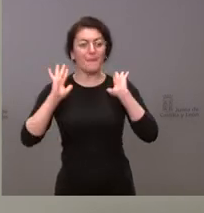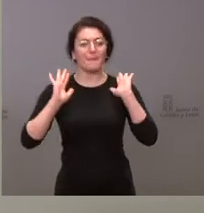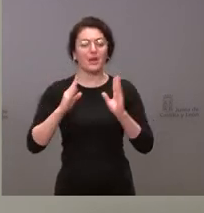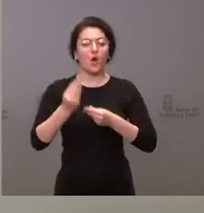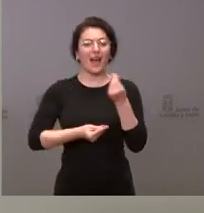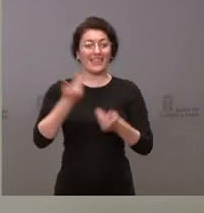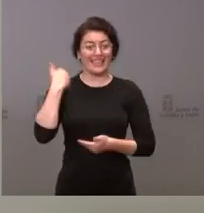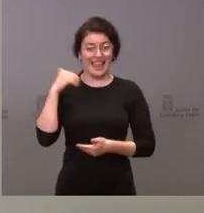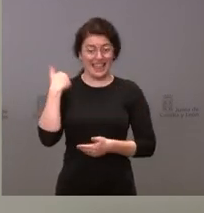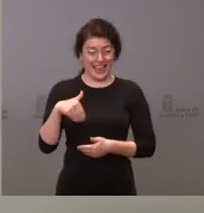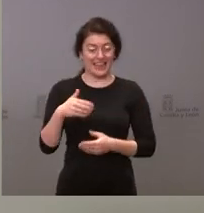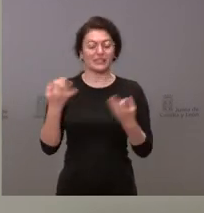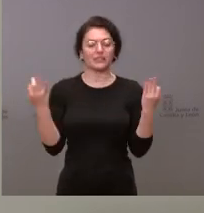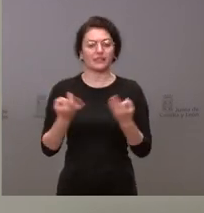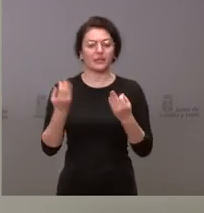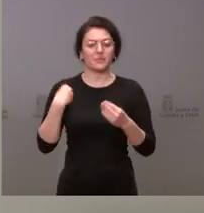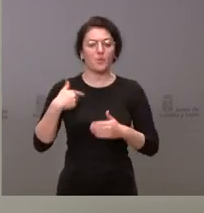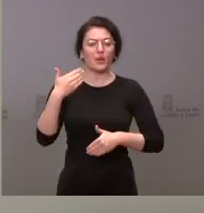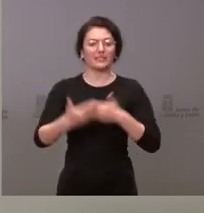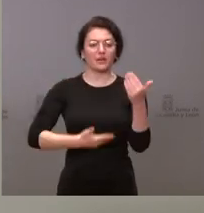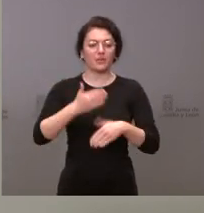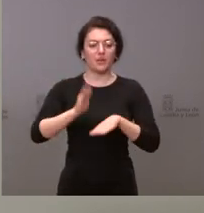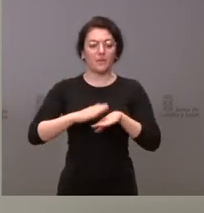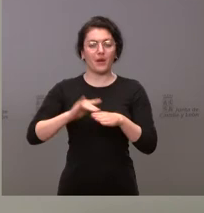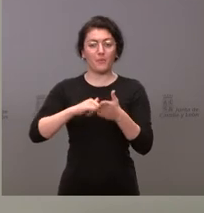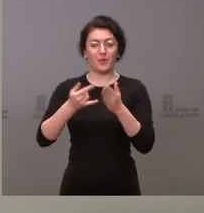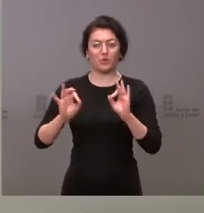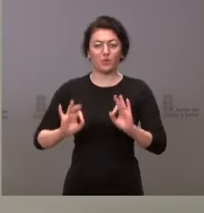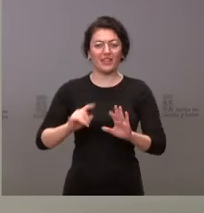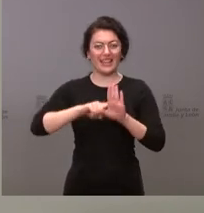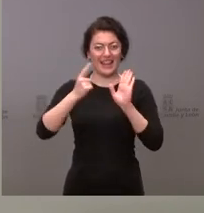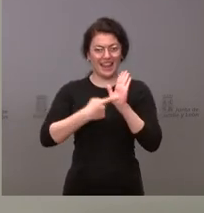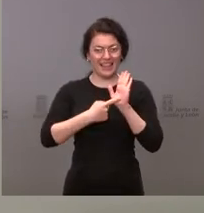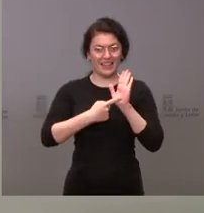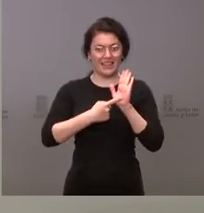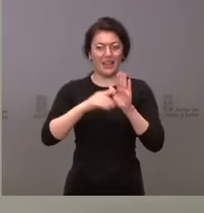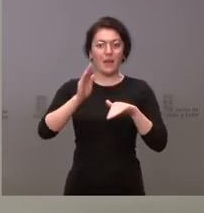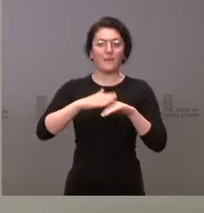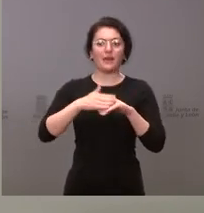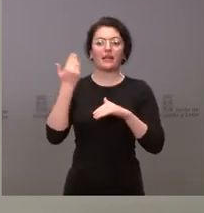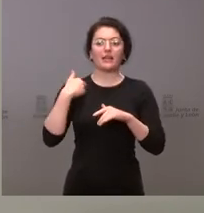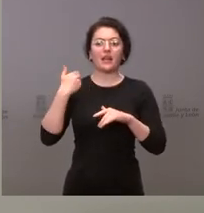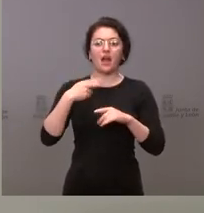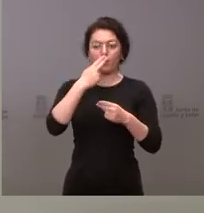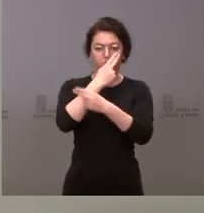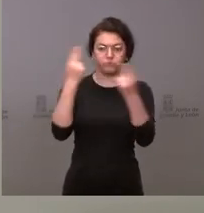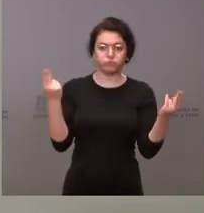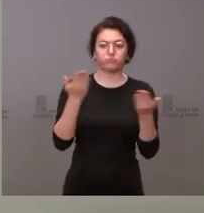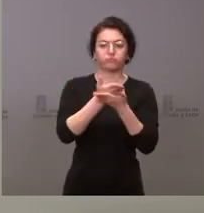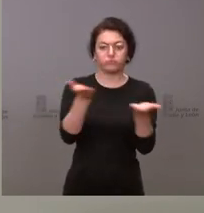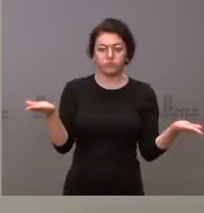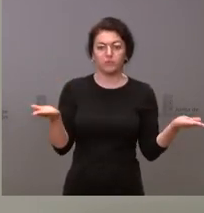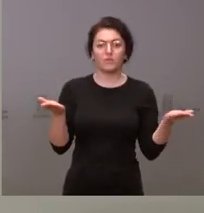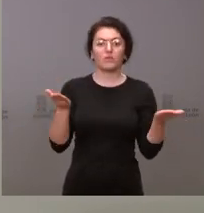es todo el trámite del proyecto de ley y por tanto su sometimiento a la información pública al gobierno abierto